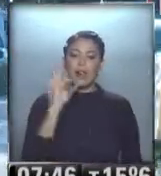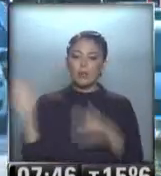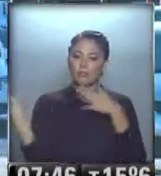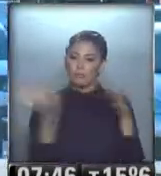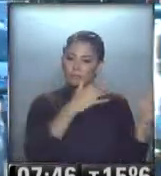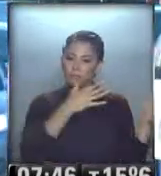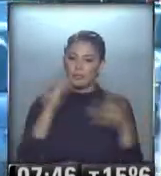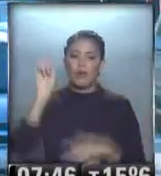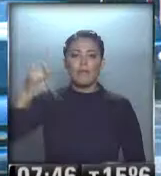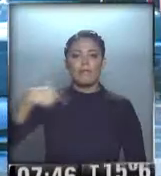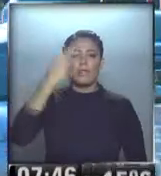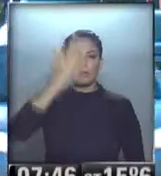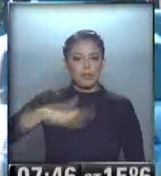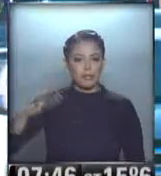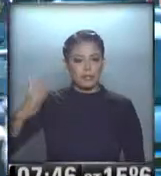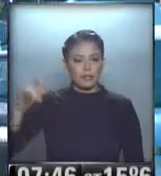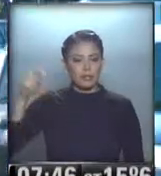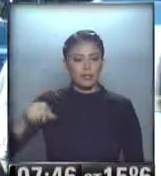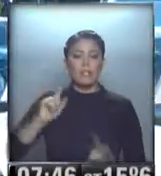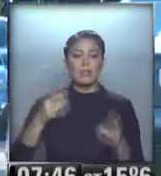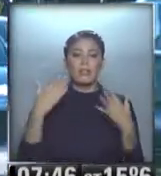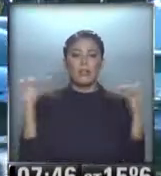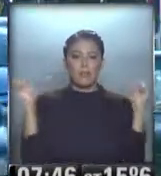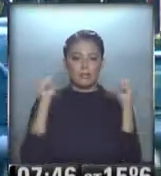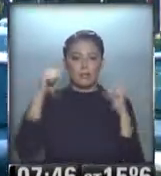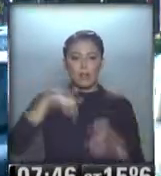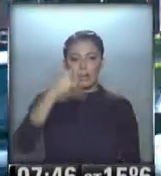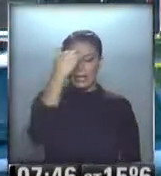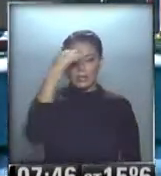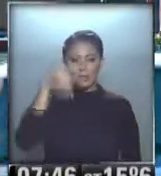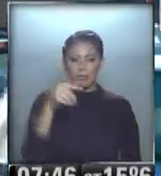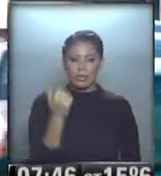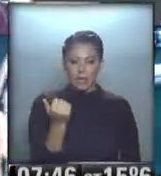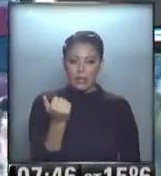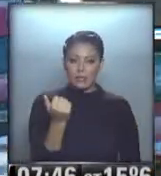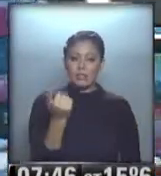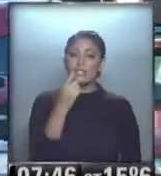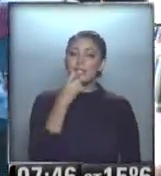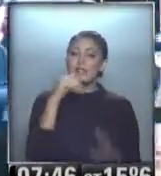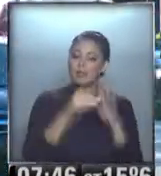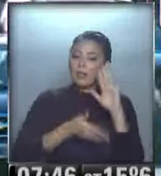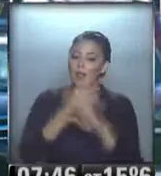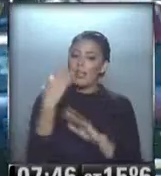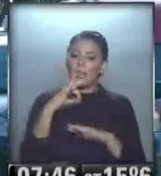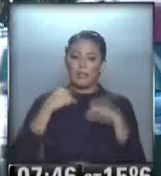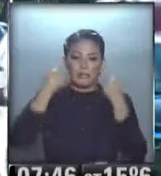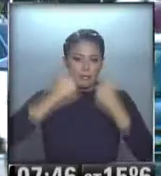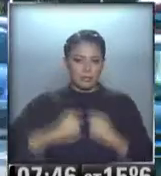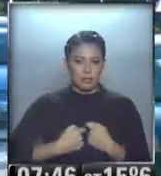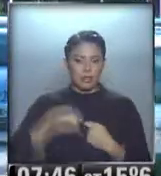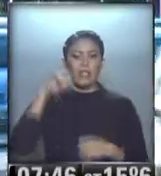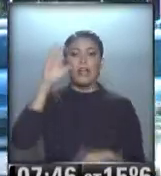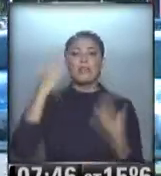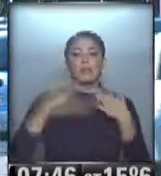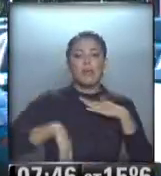desde el río, desde el sudeste, y temperaturas frescas, 15 grados 6 la actual. Los que vayan saliendo con un abriguito hoy, la máxima